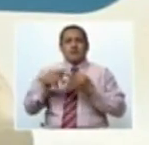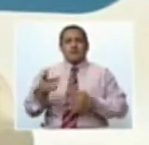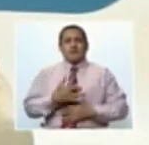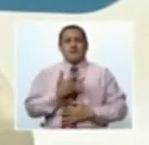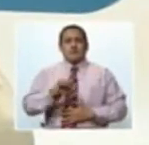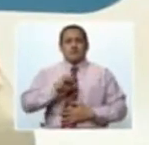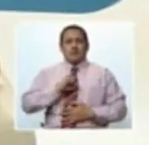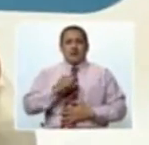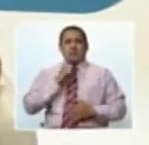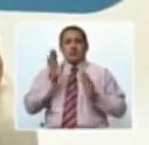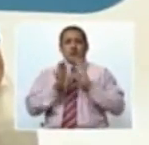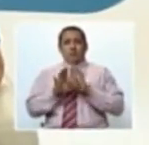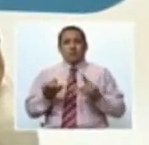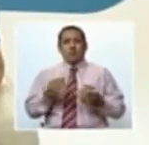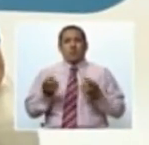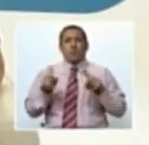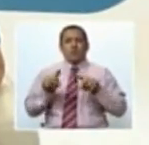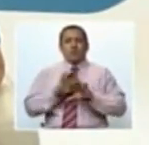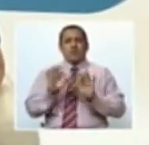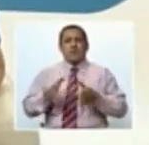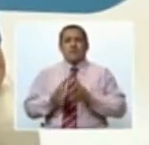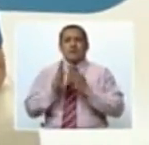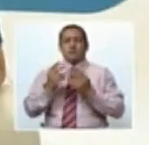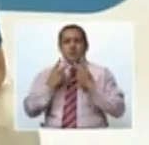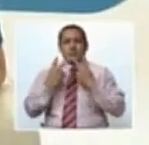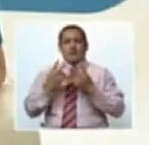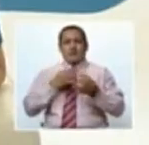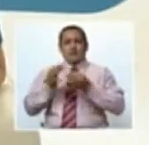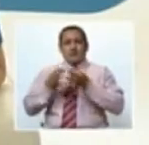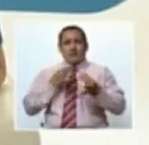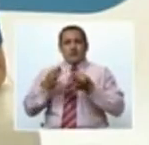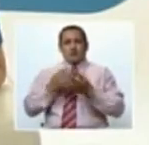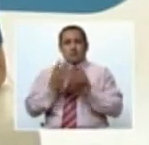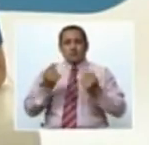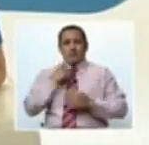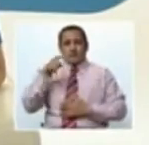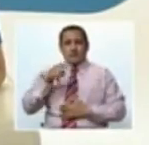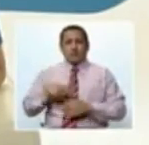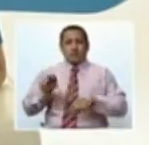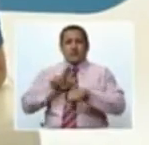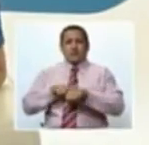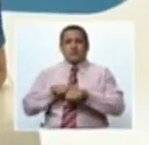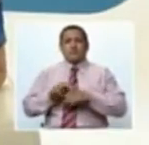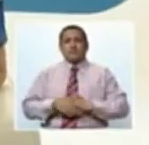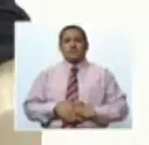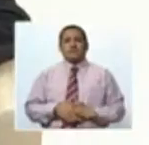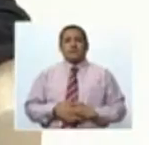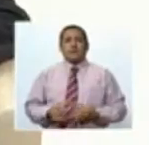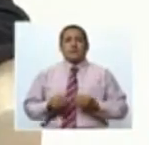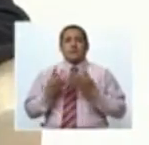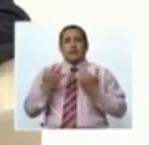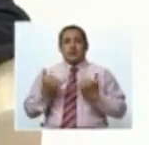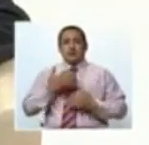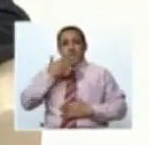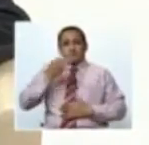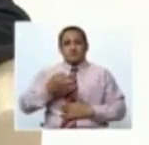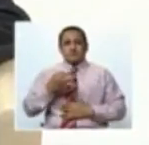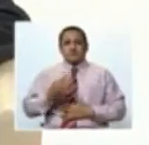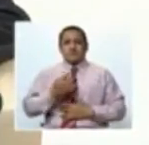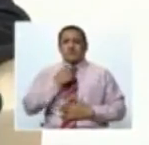daños emocionales cuando ni siquiera la habían solicitado. Esto no es muy usual, muy normal, Felipe. Bueno,